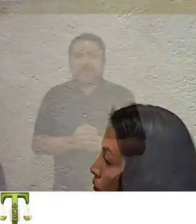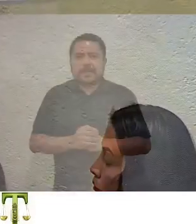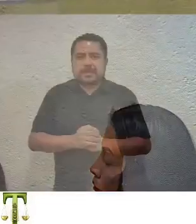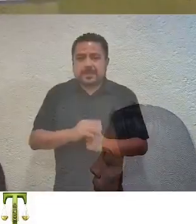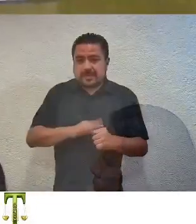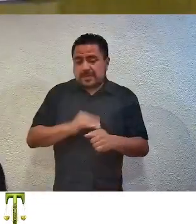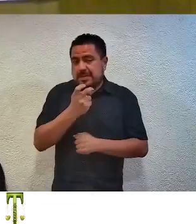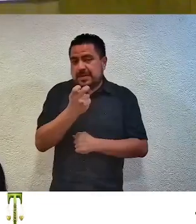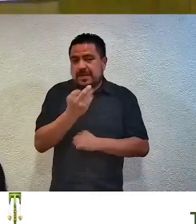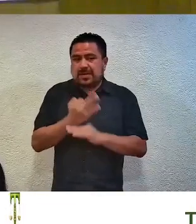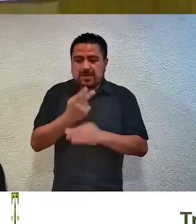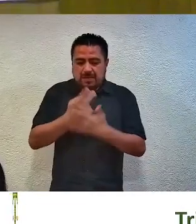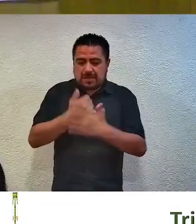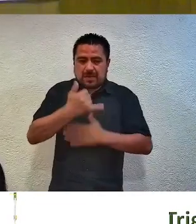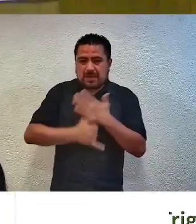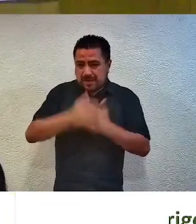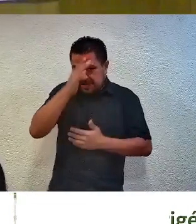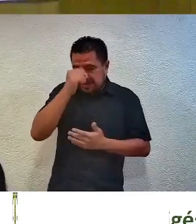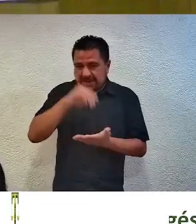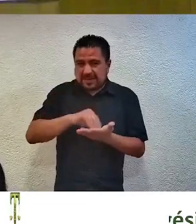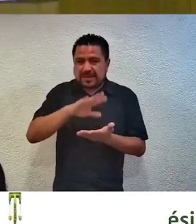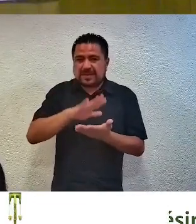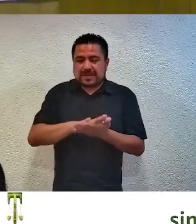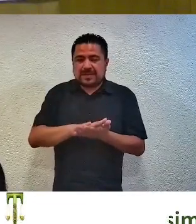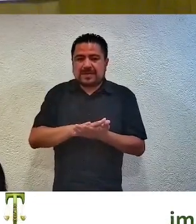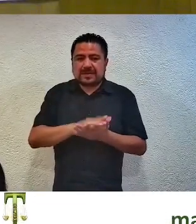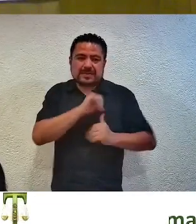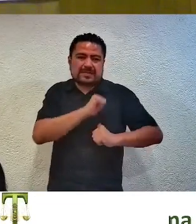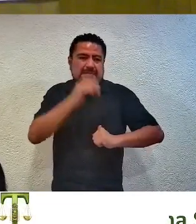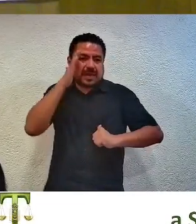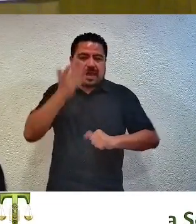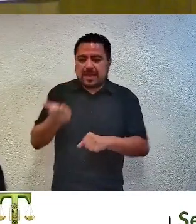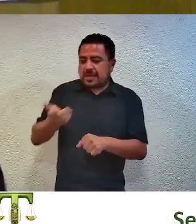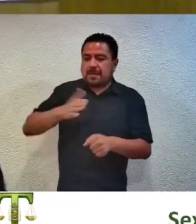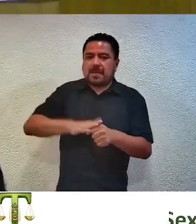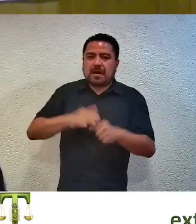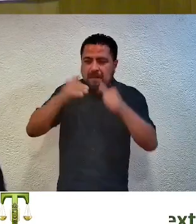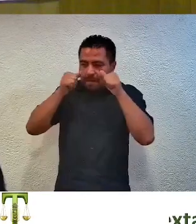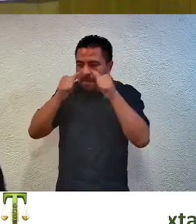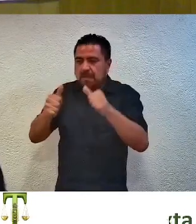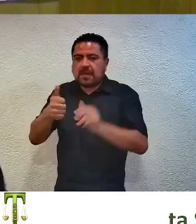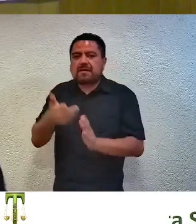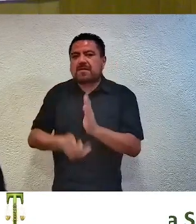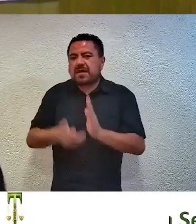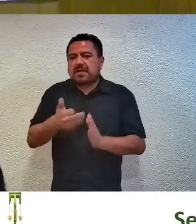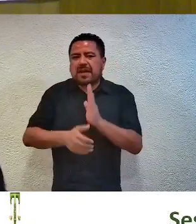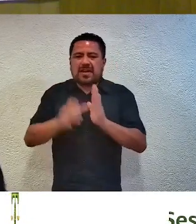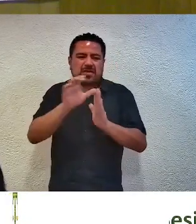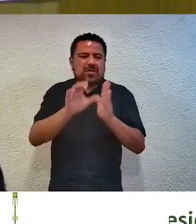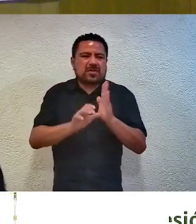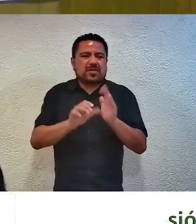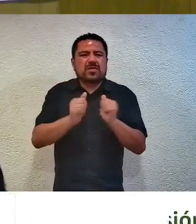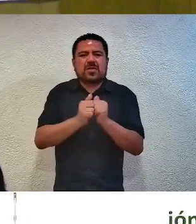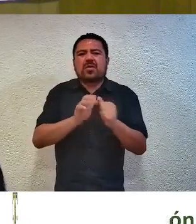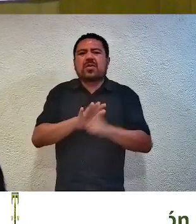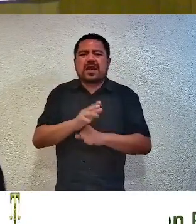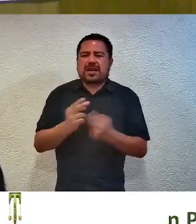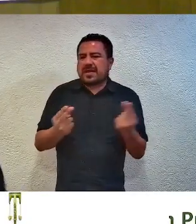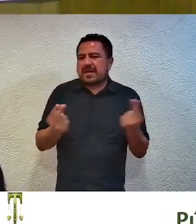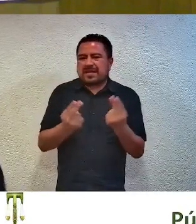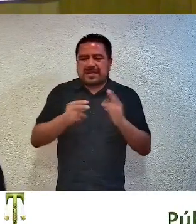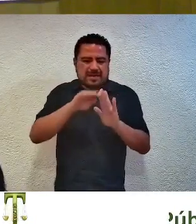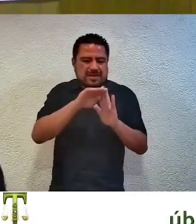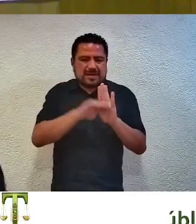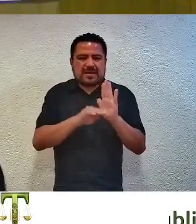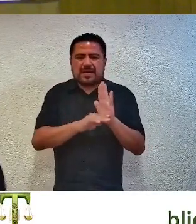Ello porque en términos del proyecto sometido a su consideración, la autoridad administrativa dejó de atender los parámetros constitucionales respecto de algunos requisitos de